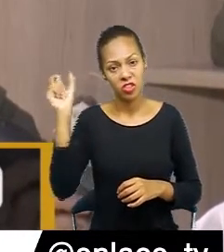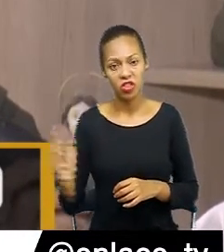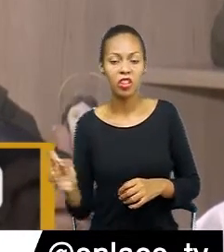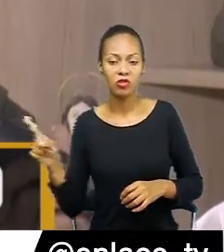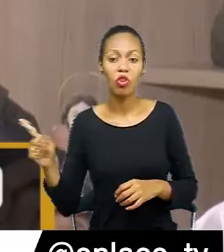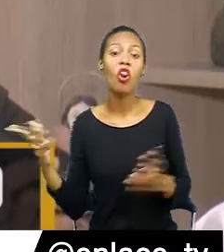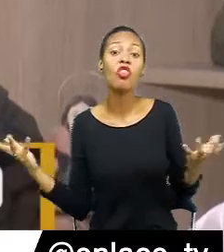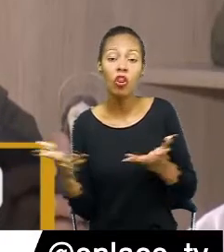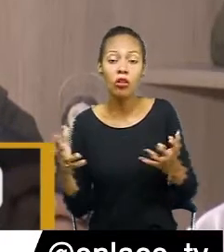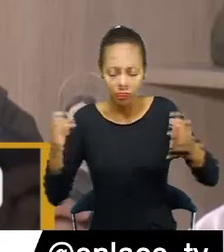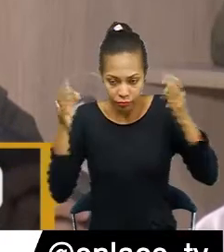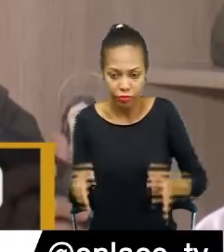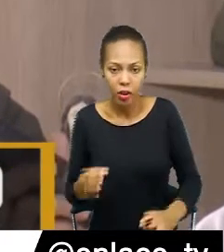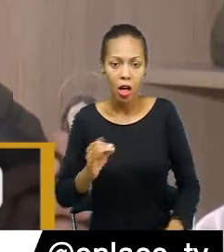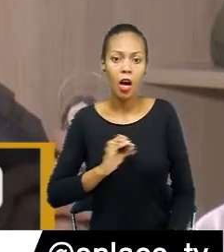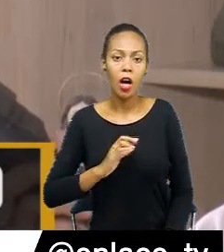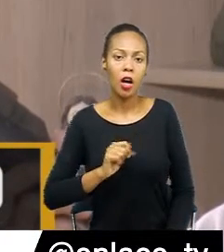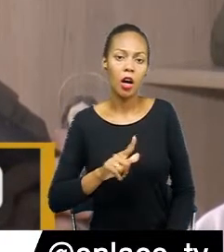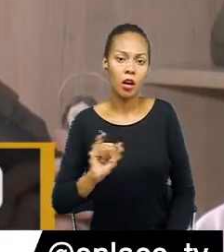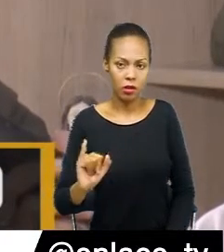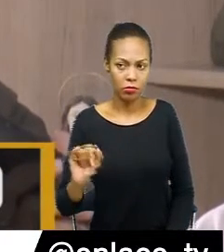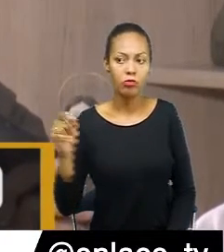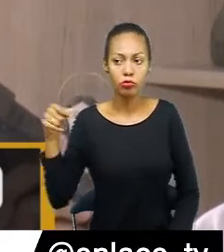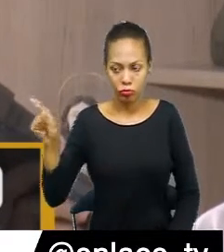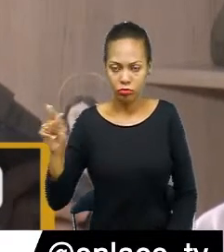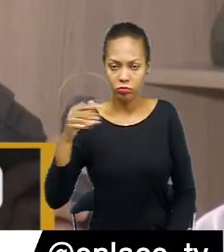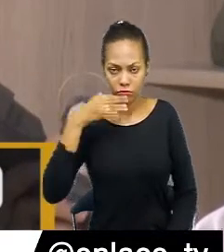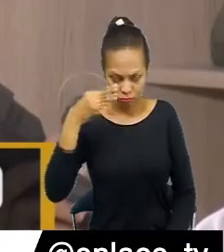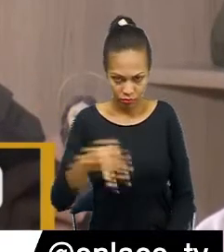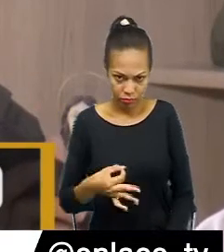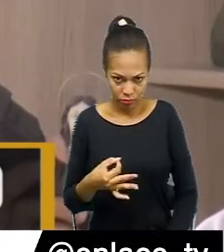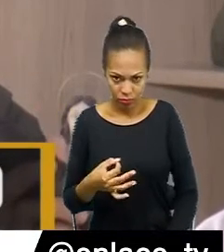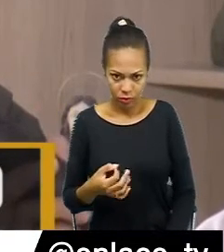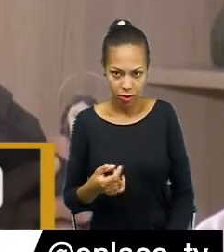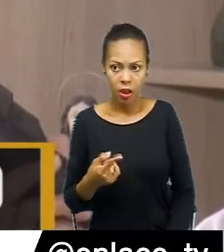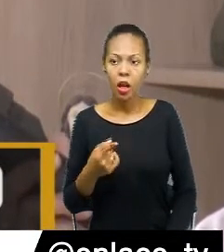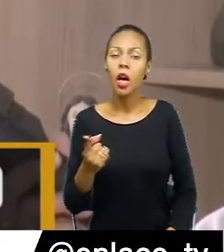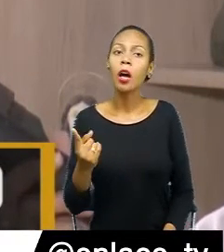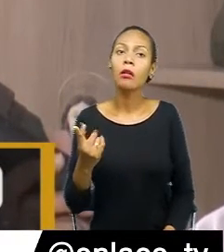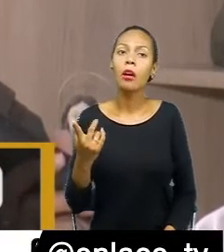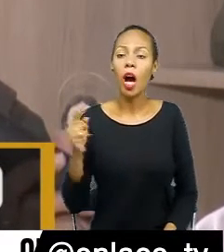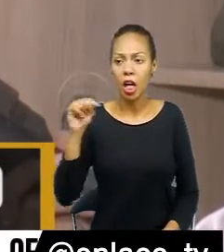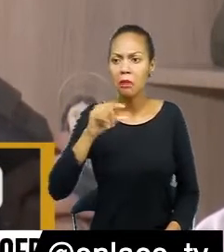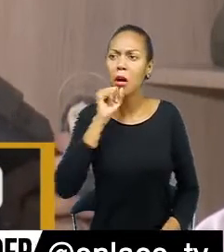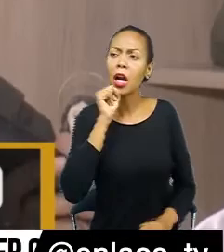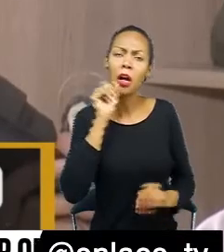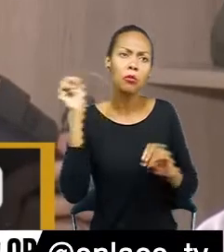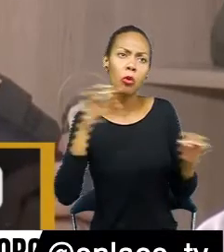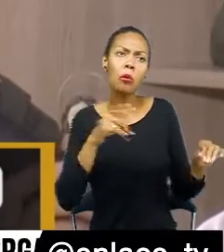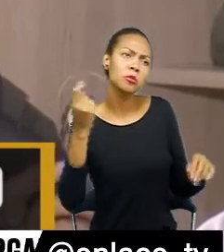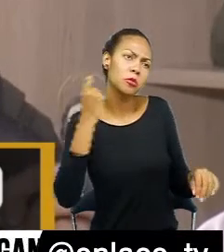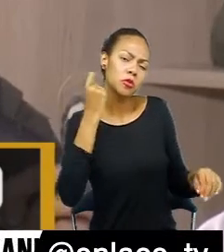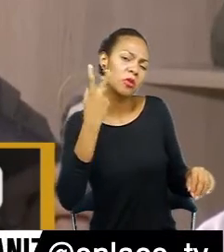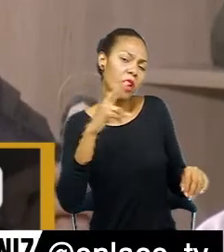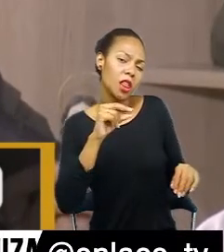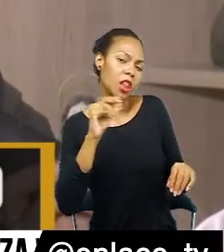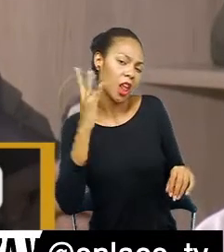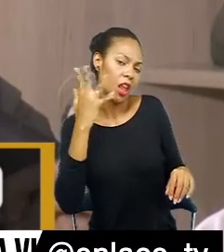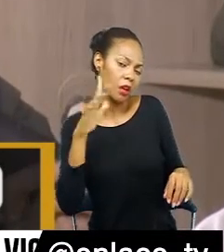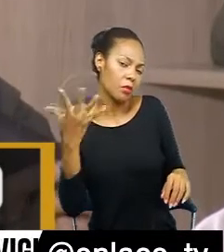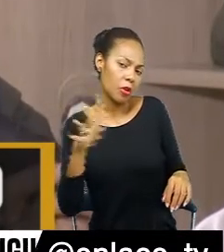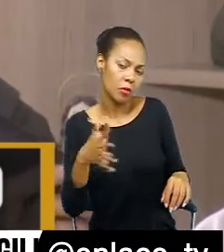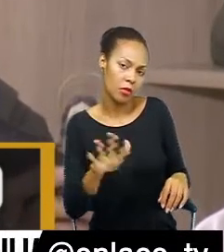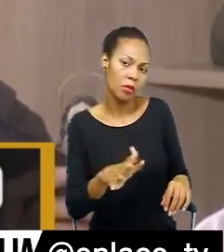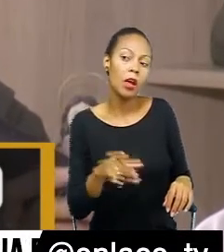pues estamos indagando porque ya tiene conocimiento dónde tiene que ir a dejar los objetos que posiblemente se hurta. Entonces estamos